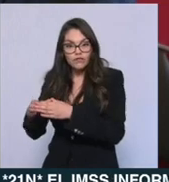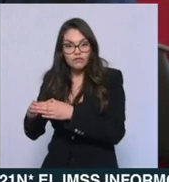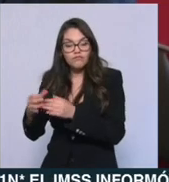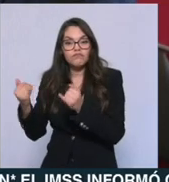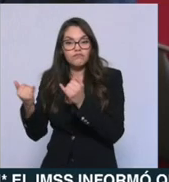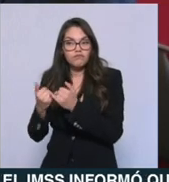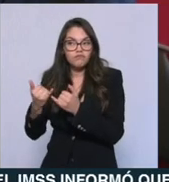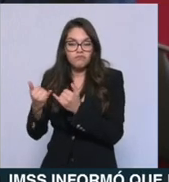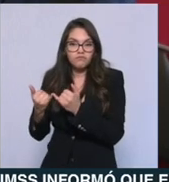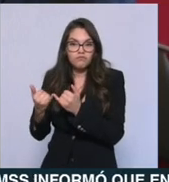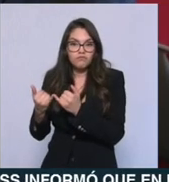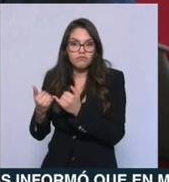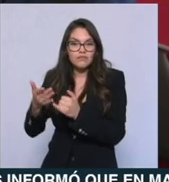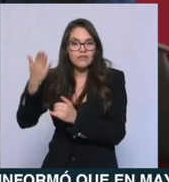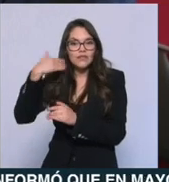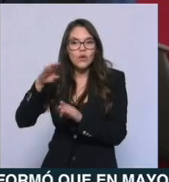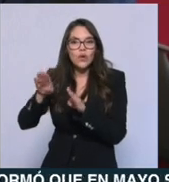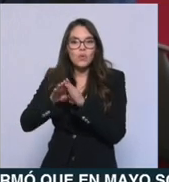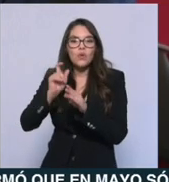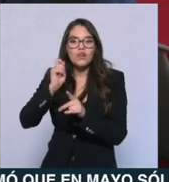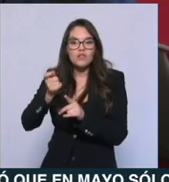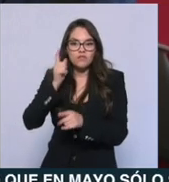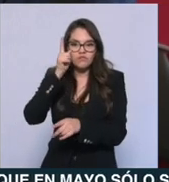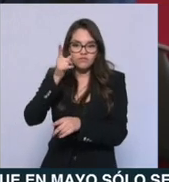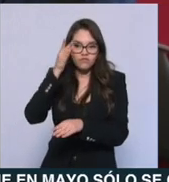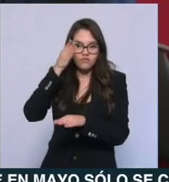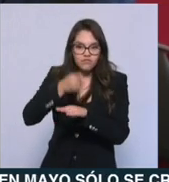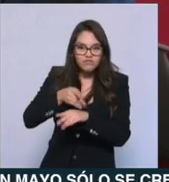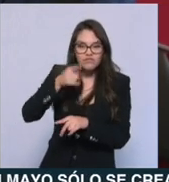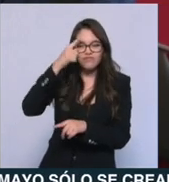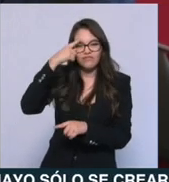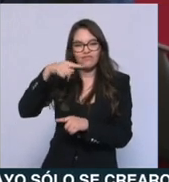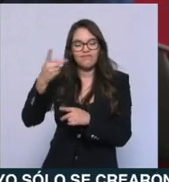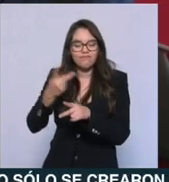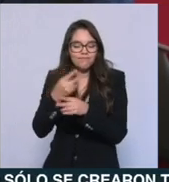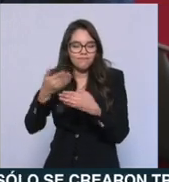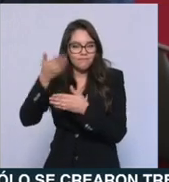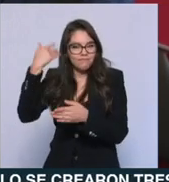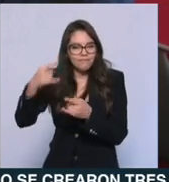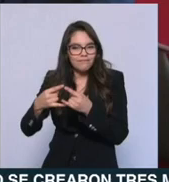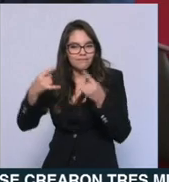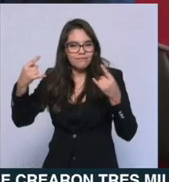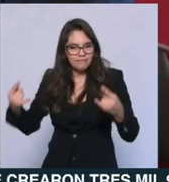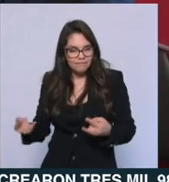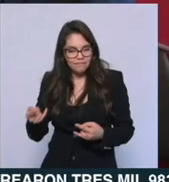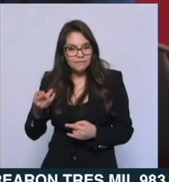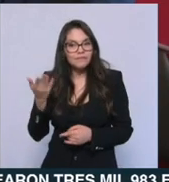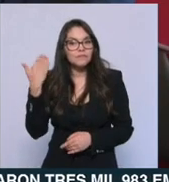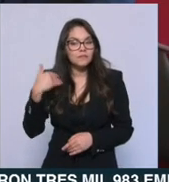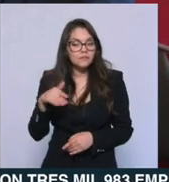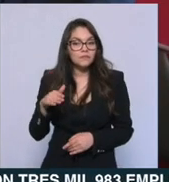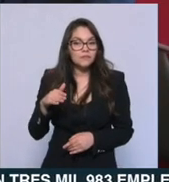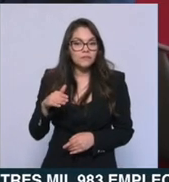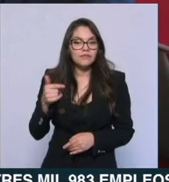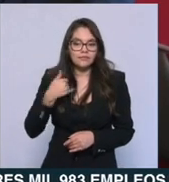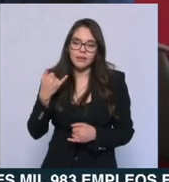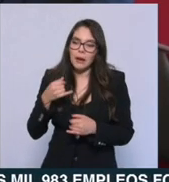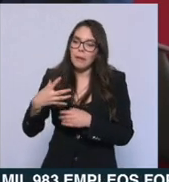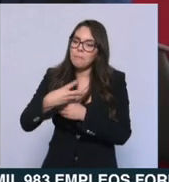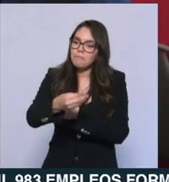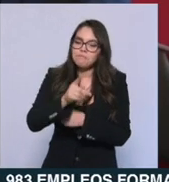de la condena por la colonización y la sumisión de los pueblos indígenas, yo creo que eso lo